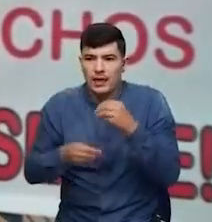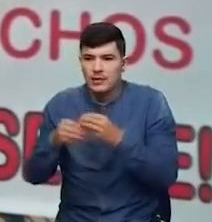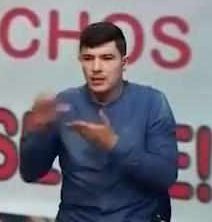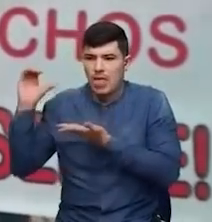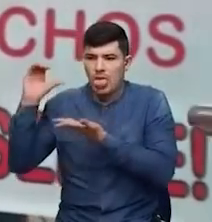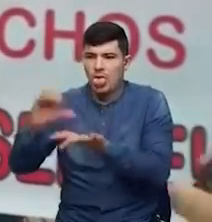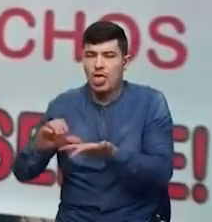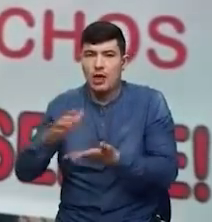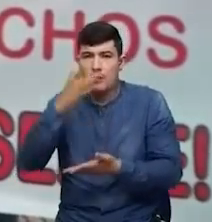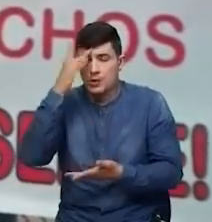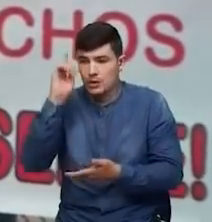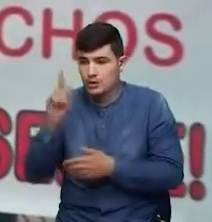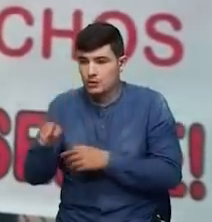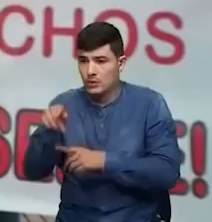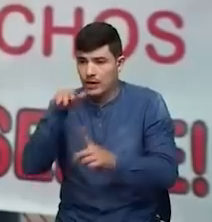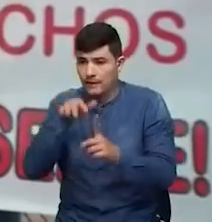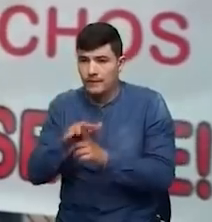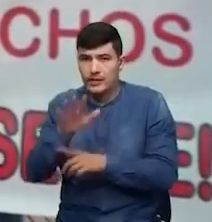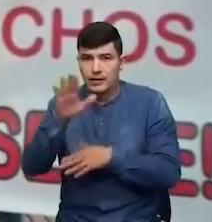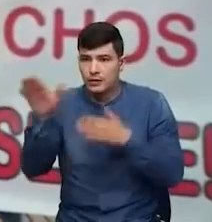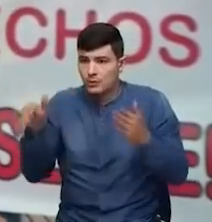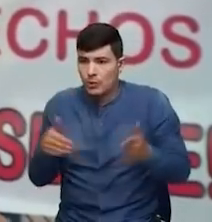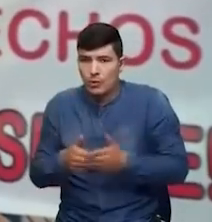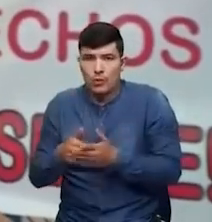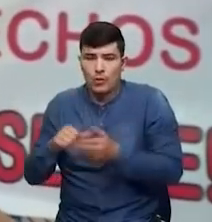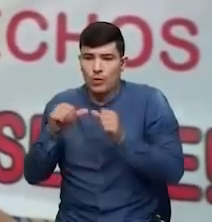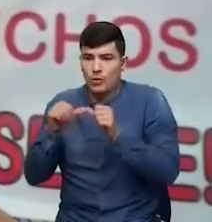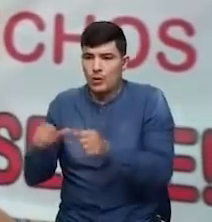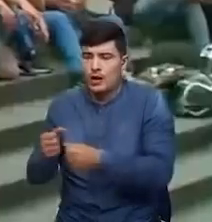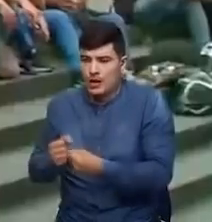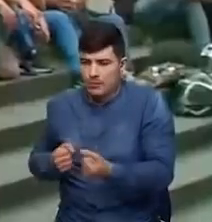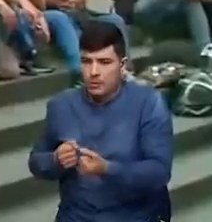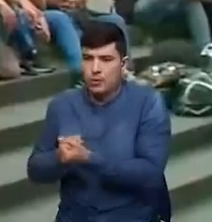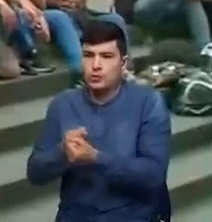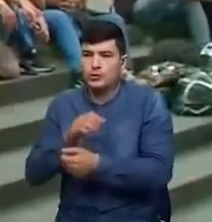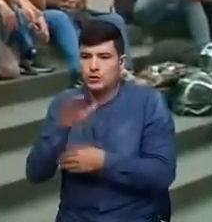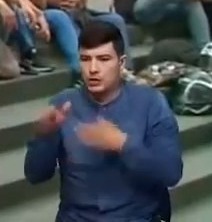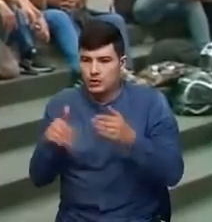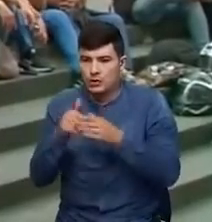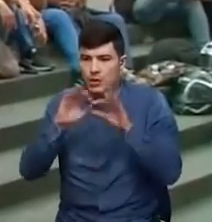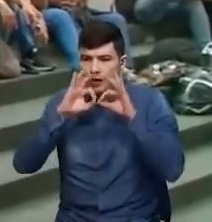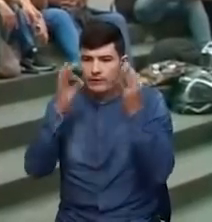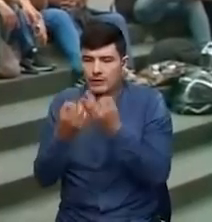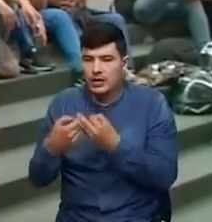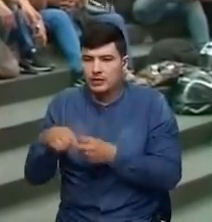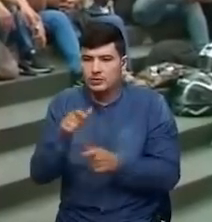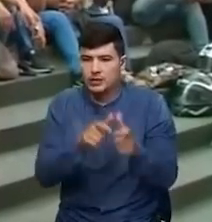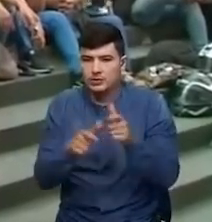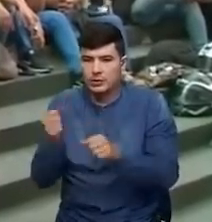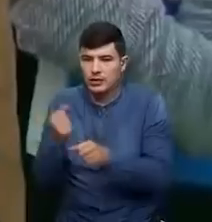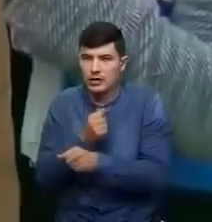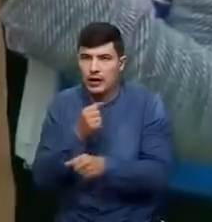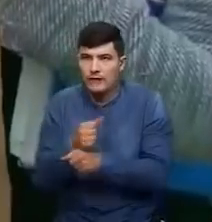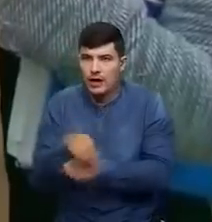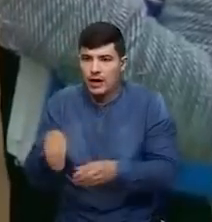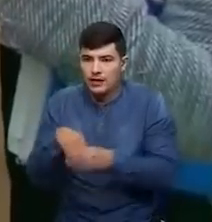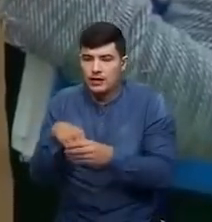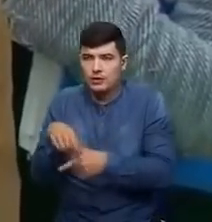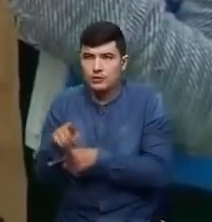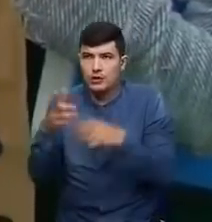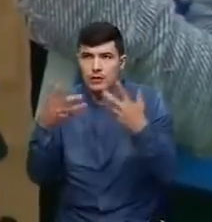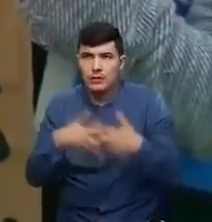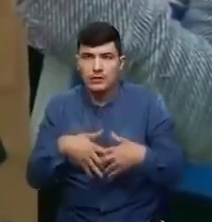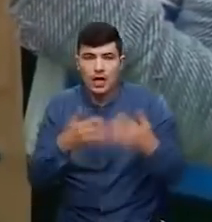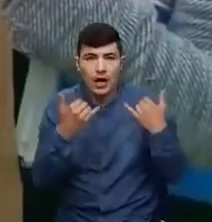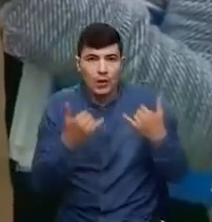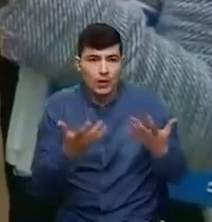ingresos. Porque esto afecta lo que es todo lo que es el sostenimiento de las familias de los trabajadores que laboran en Atento. Oriente Noticias quiso conocer